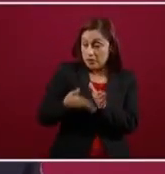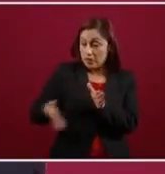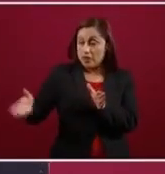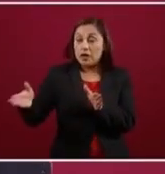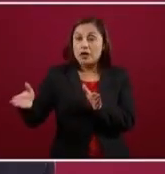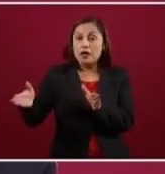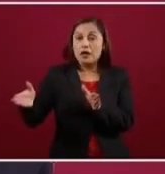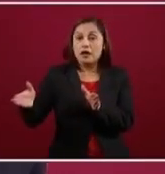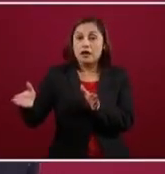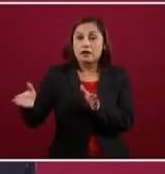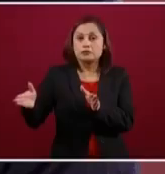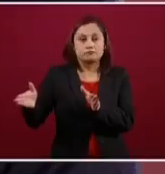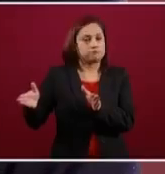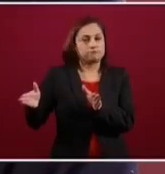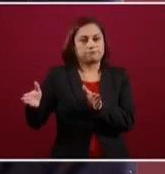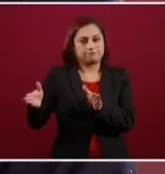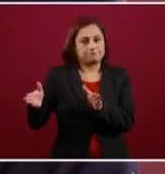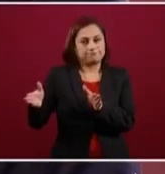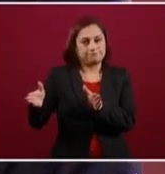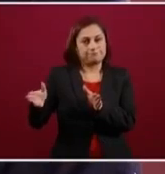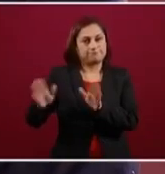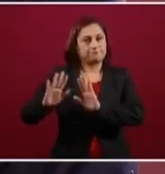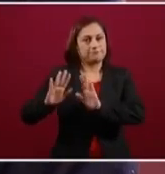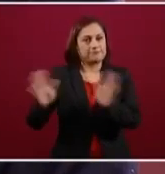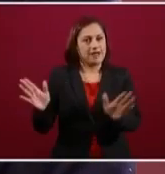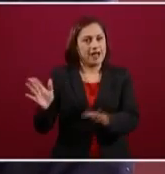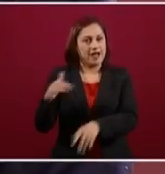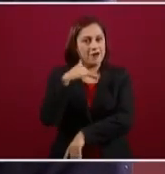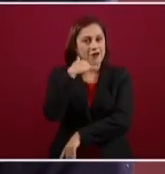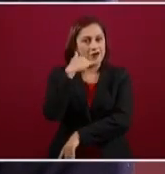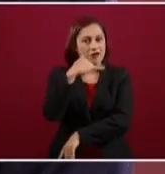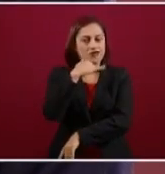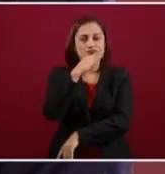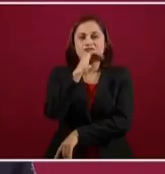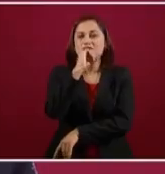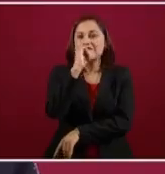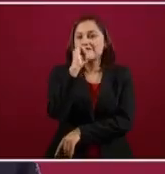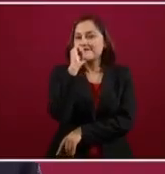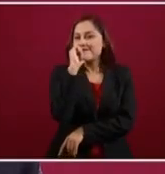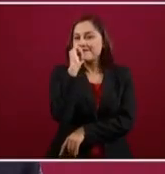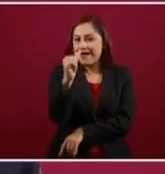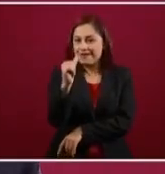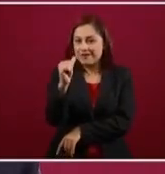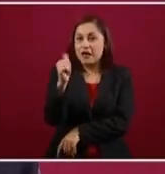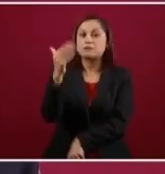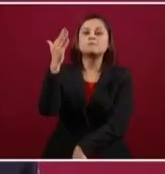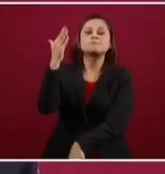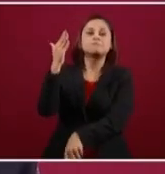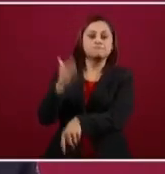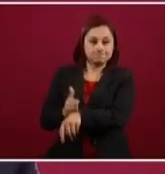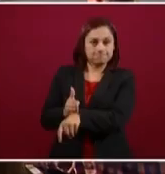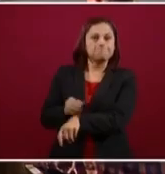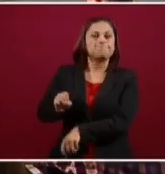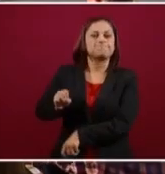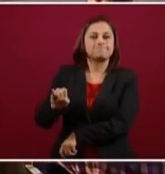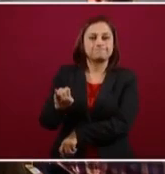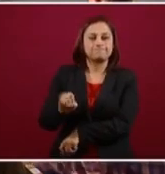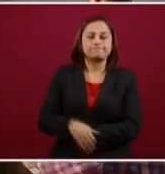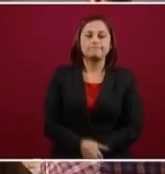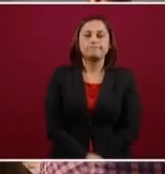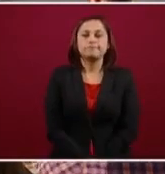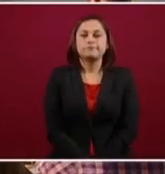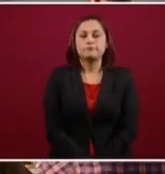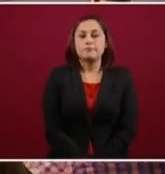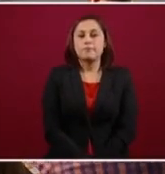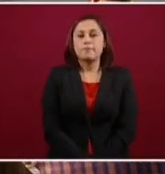En el caso de nosotros, cero corrupción, cero impunidad. Y presidente, ¿nos